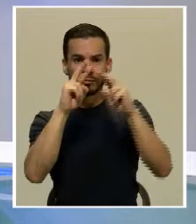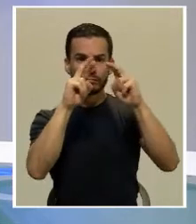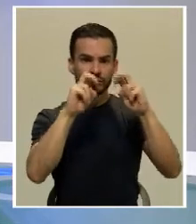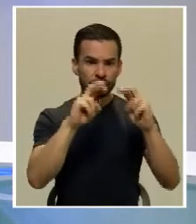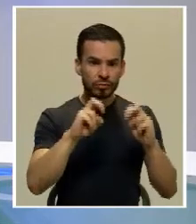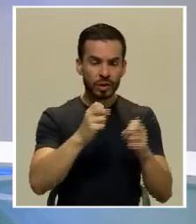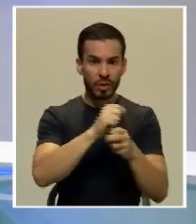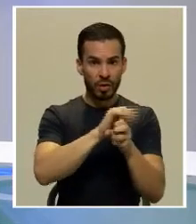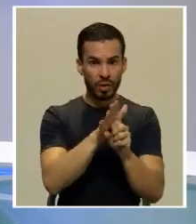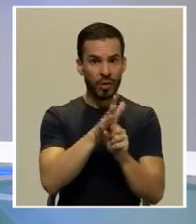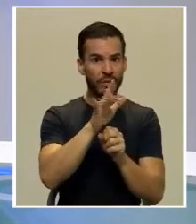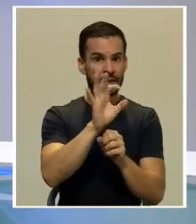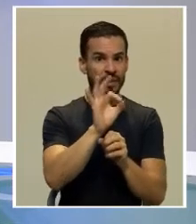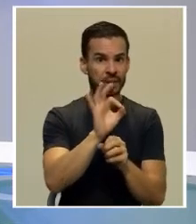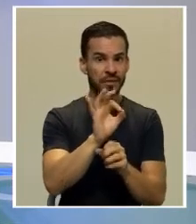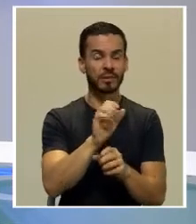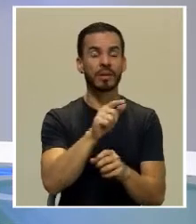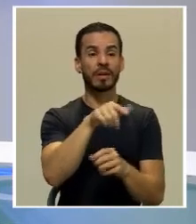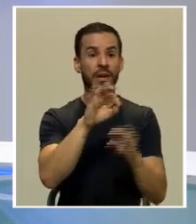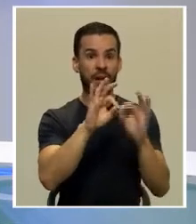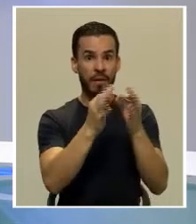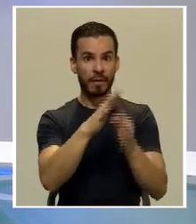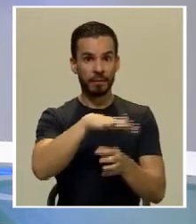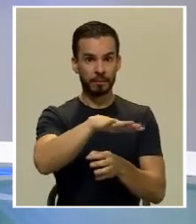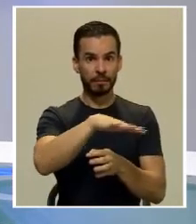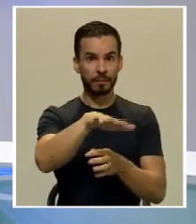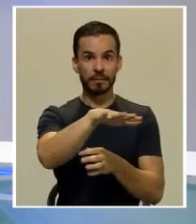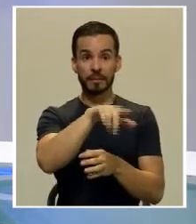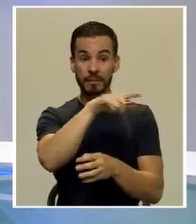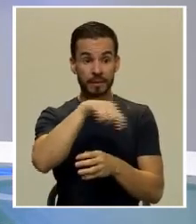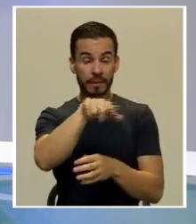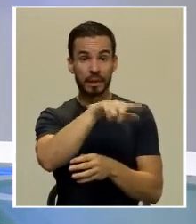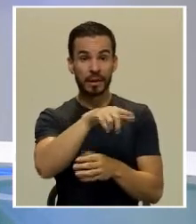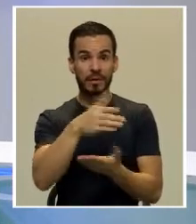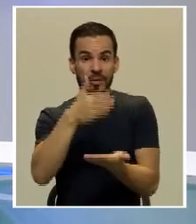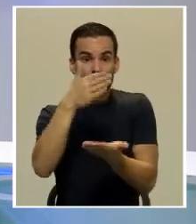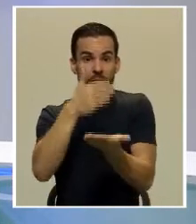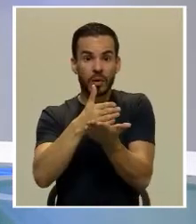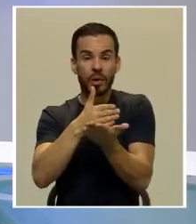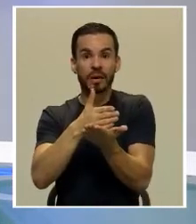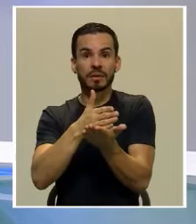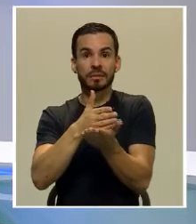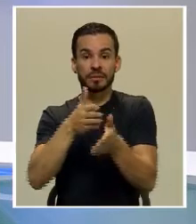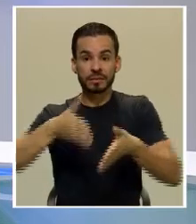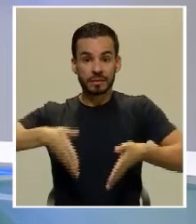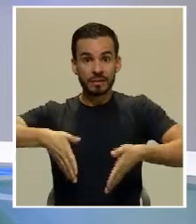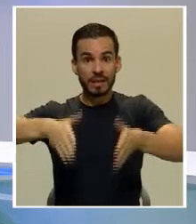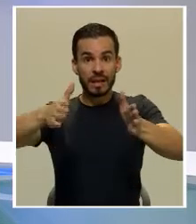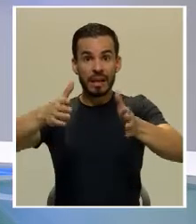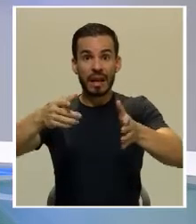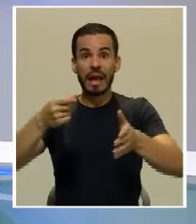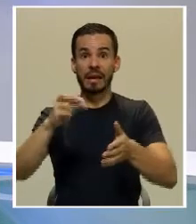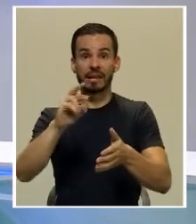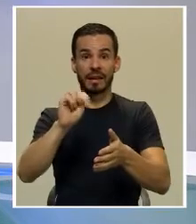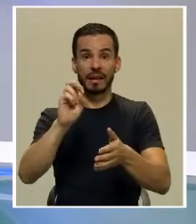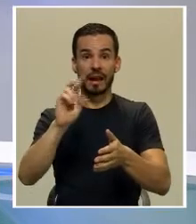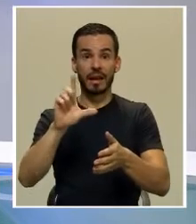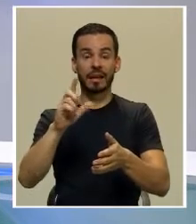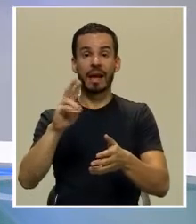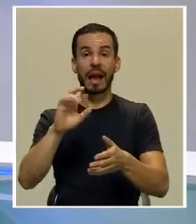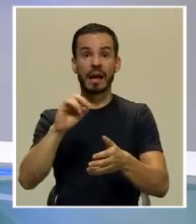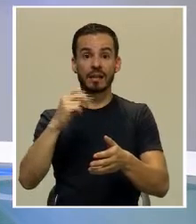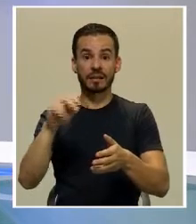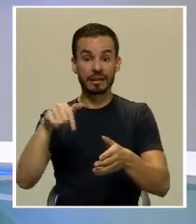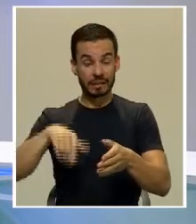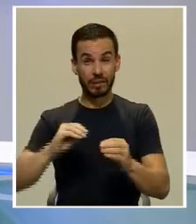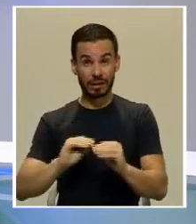testeo de COVID-19 entre sus familias. Ellos bloquearon la autopista General Cañas durante